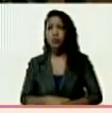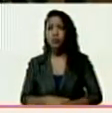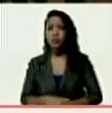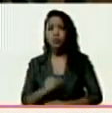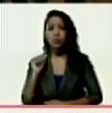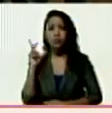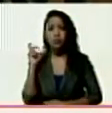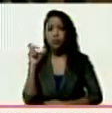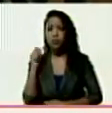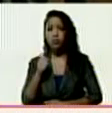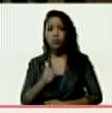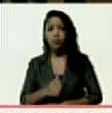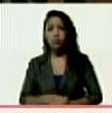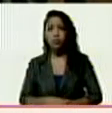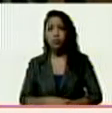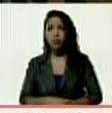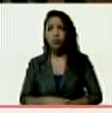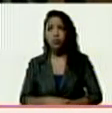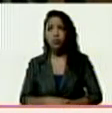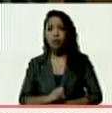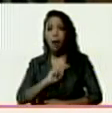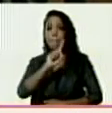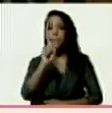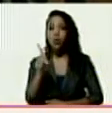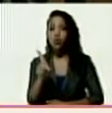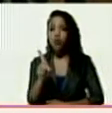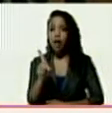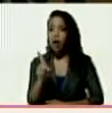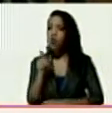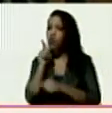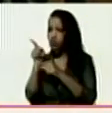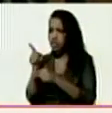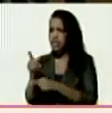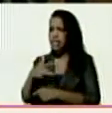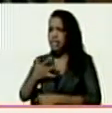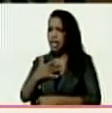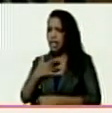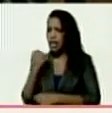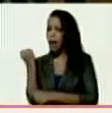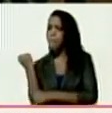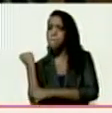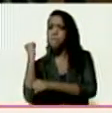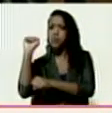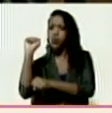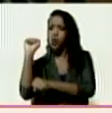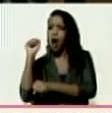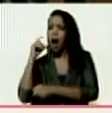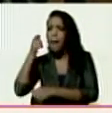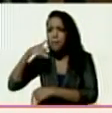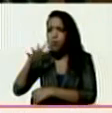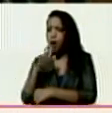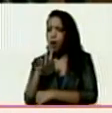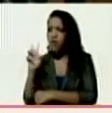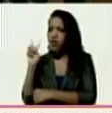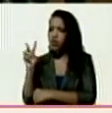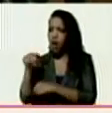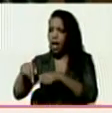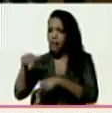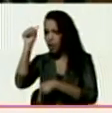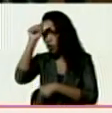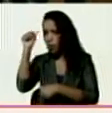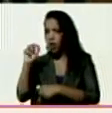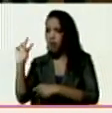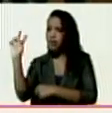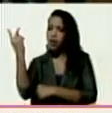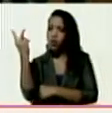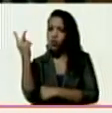Adelante, Álvaro. La pregunta es la siguiente. ¿Usted se siente que le dio la espalda al pueblo venezolano este domingo? La segunda pregunta es,